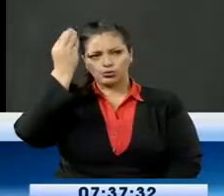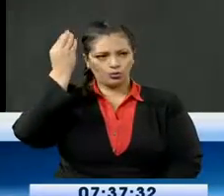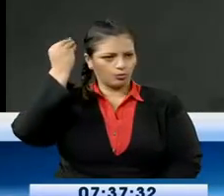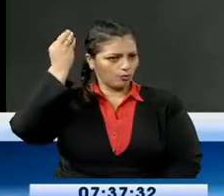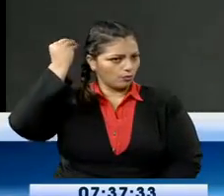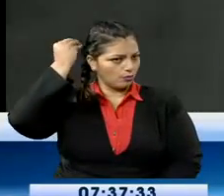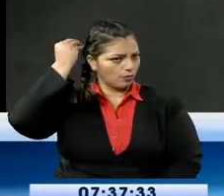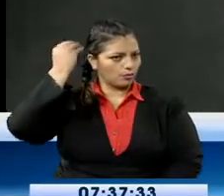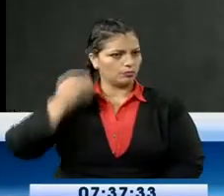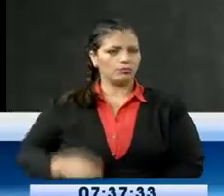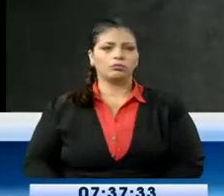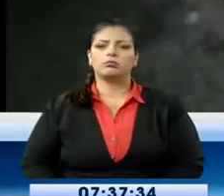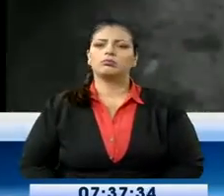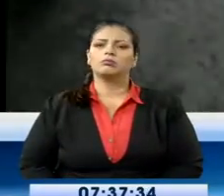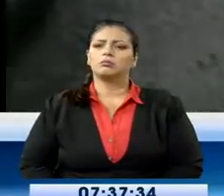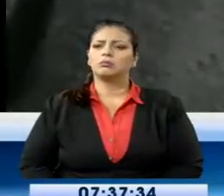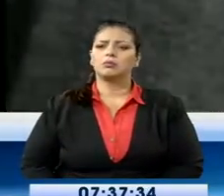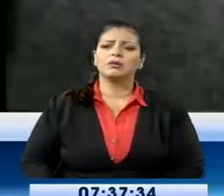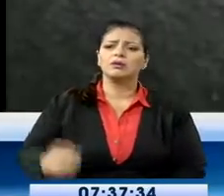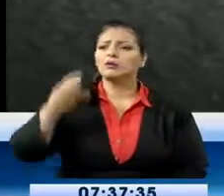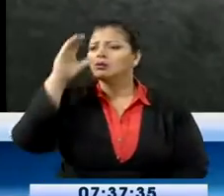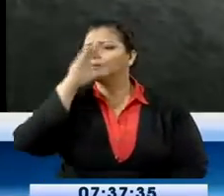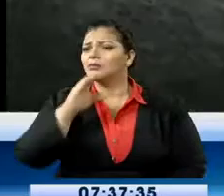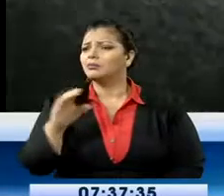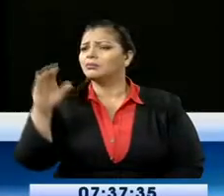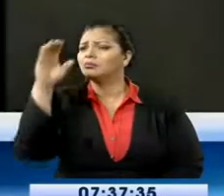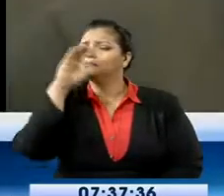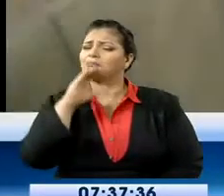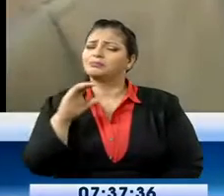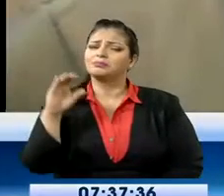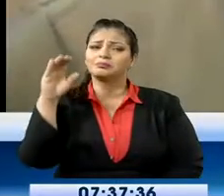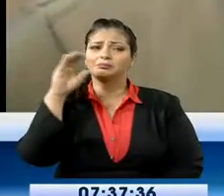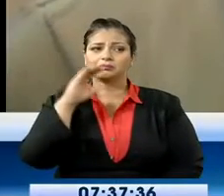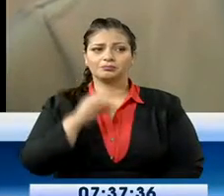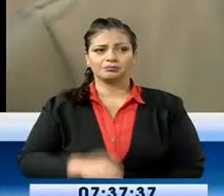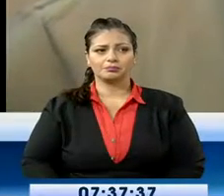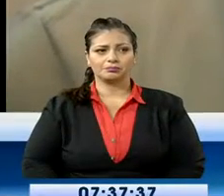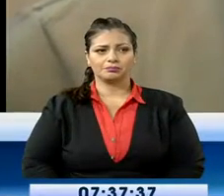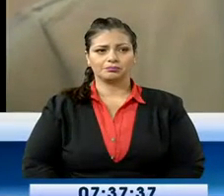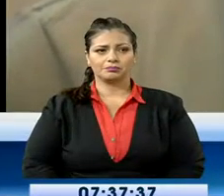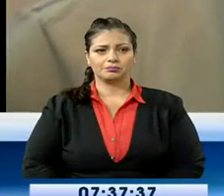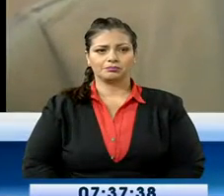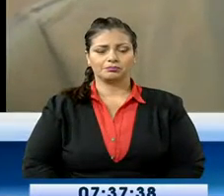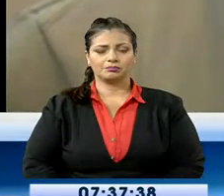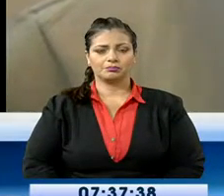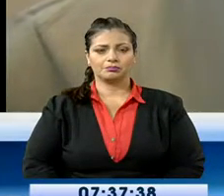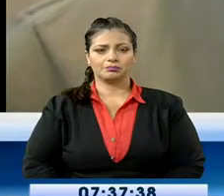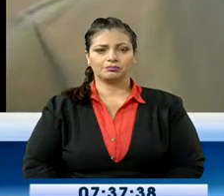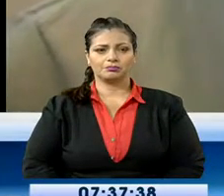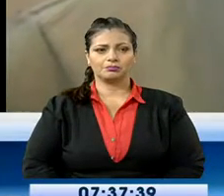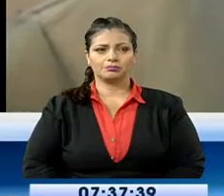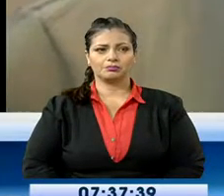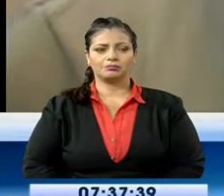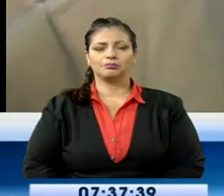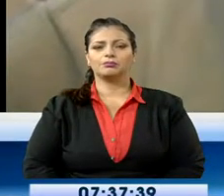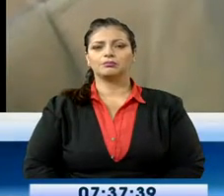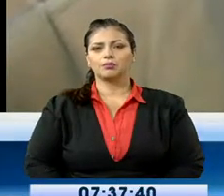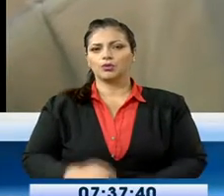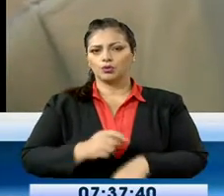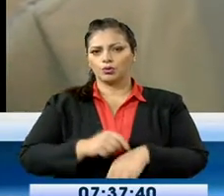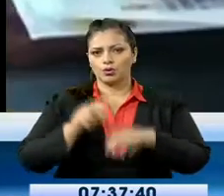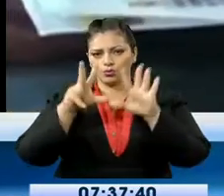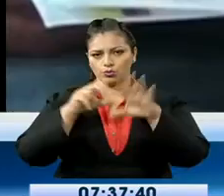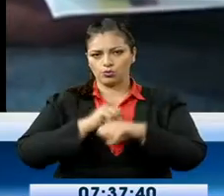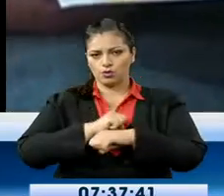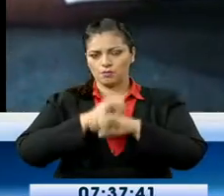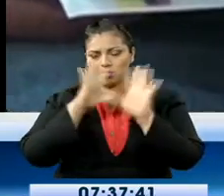el depósito y desde entonces no se sabe su paradero. Entonces me indicó de que ya iban a distribuir gas a las 8 de la mañana. Entonces,